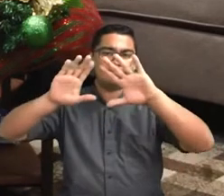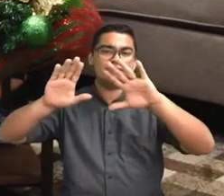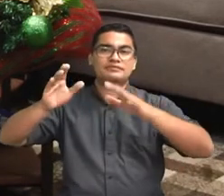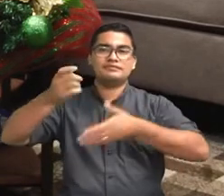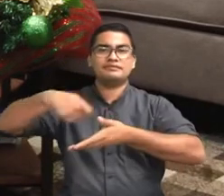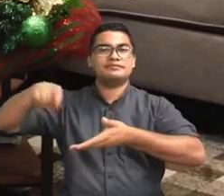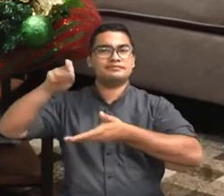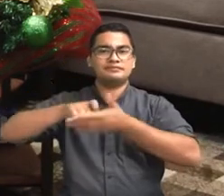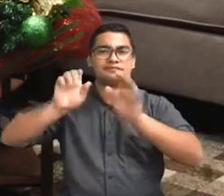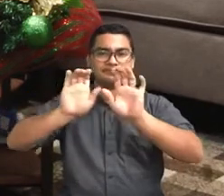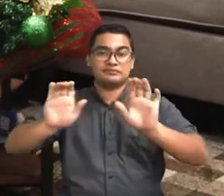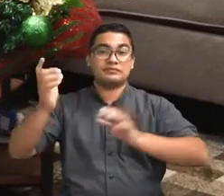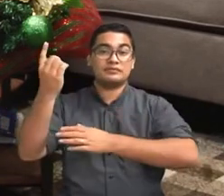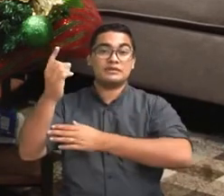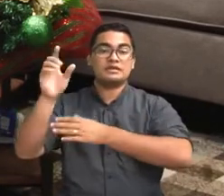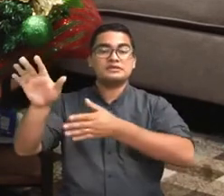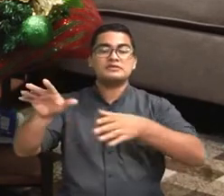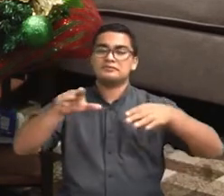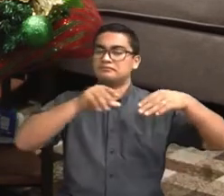en ratificarlo en